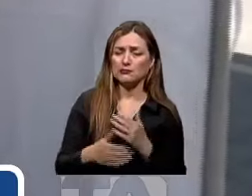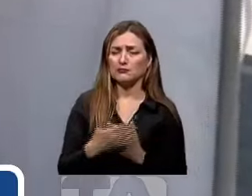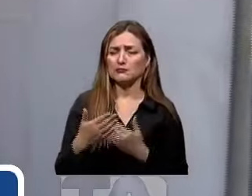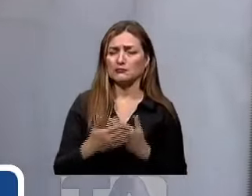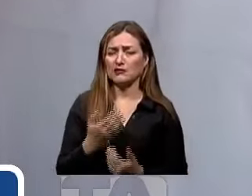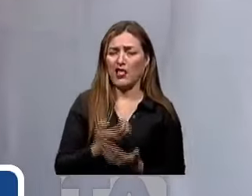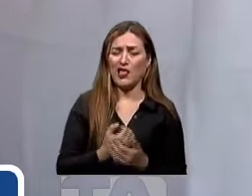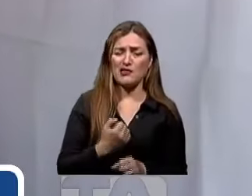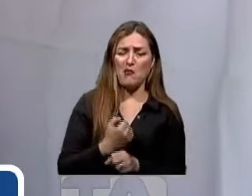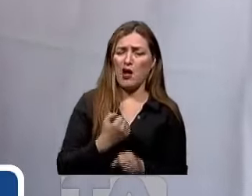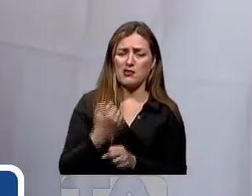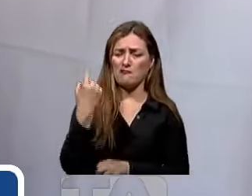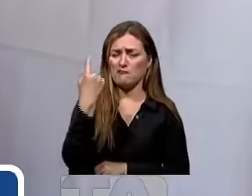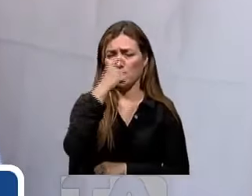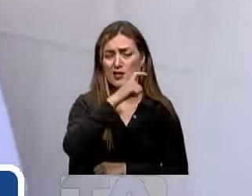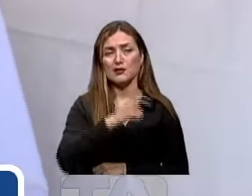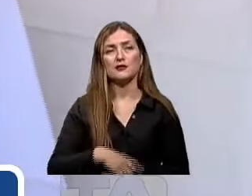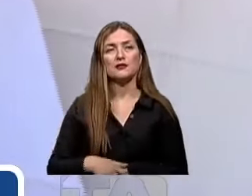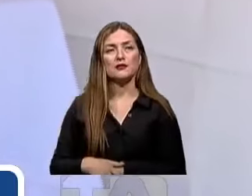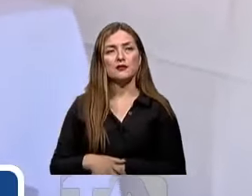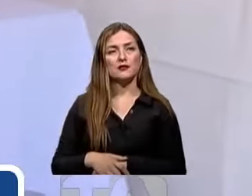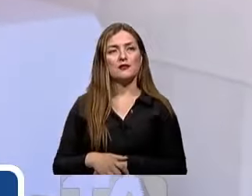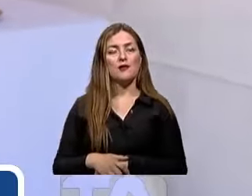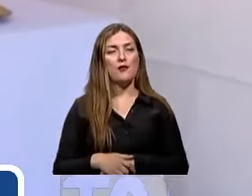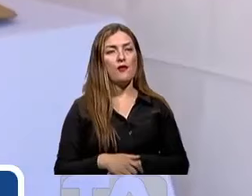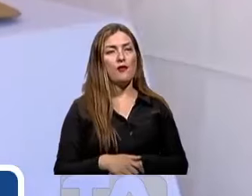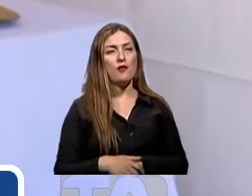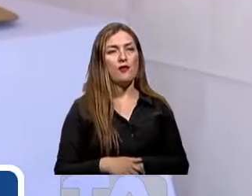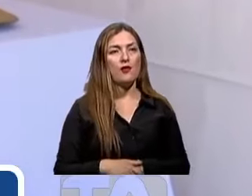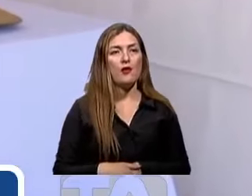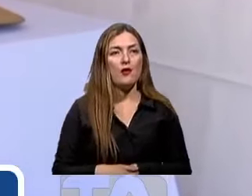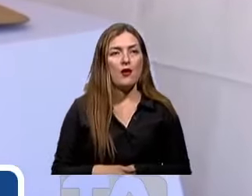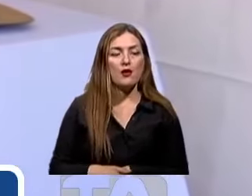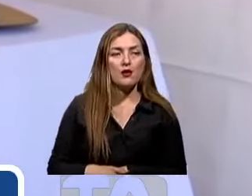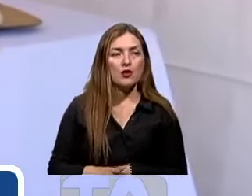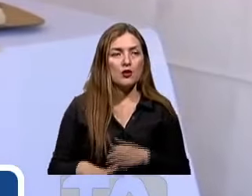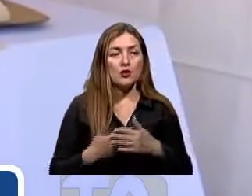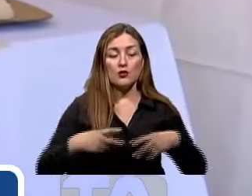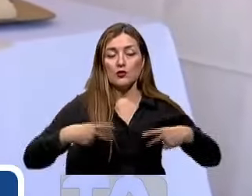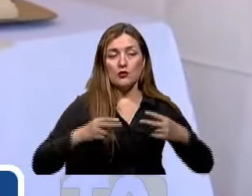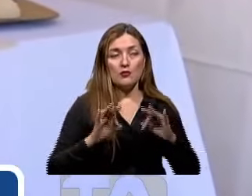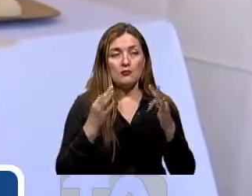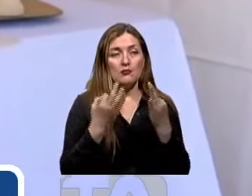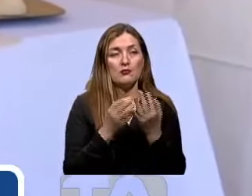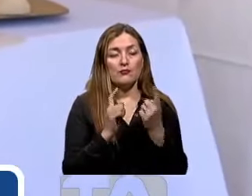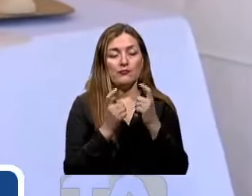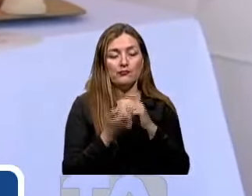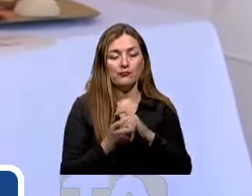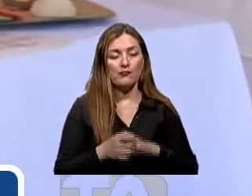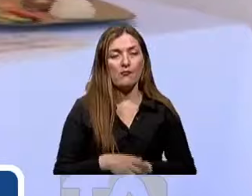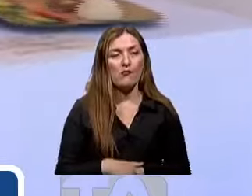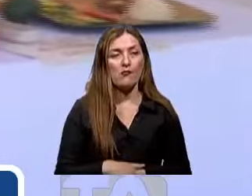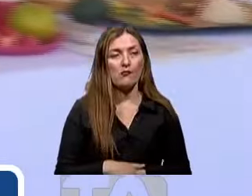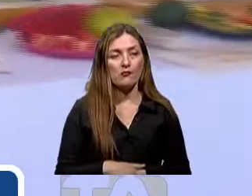económicas no y totalmente la dinámica de su familia de la sociedad que le rodea cambia Entonces al realizarlo cambia